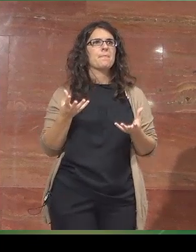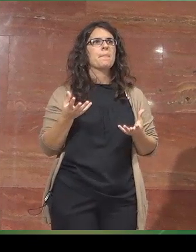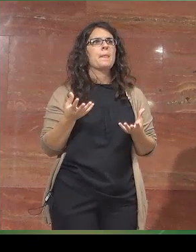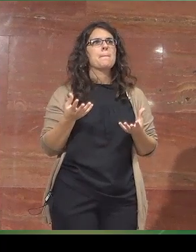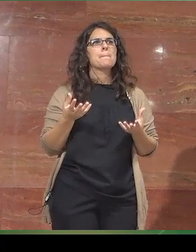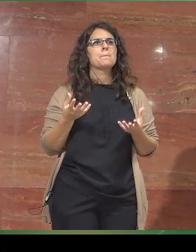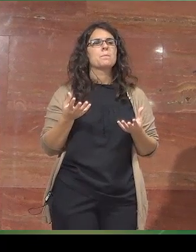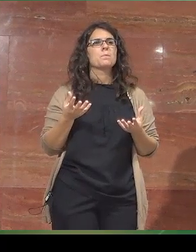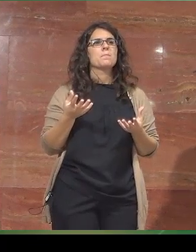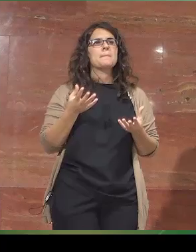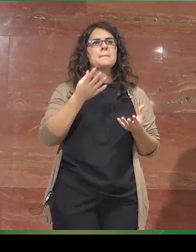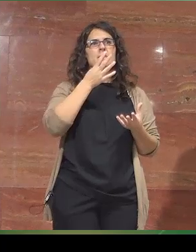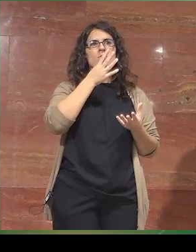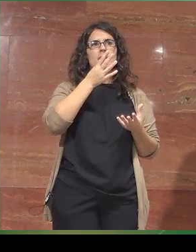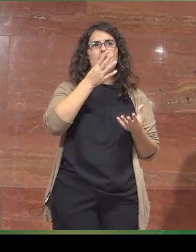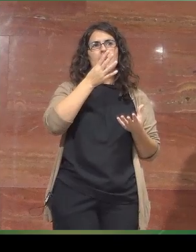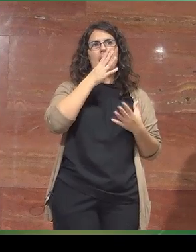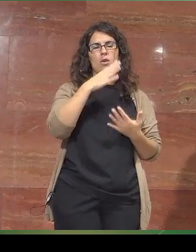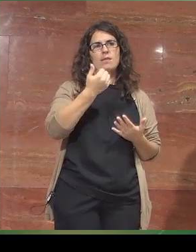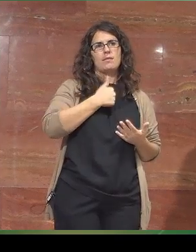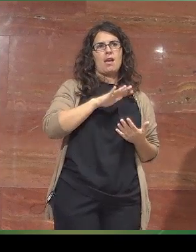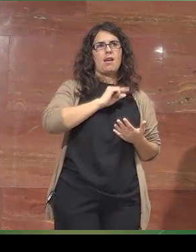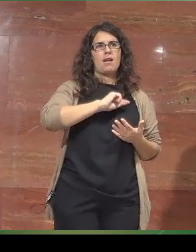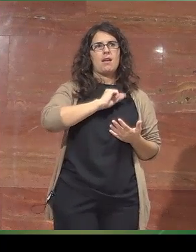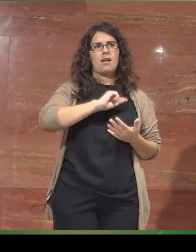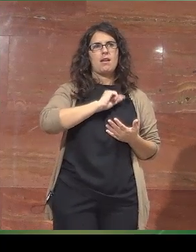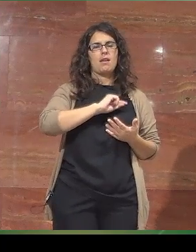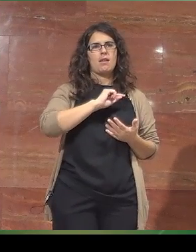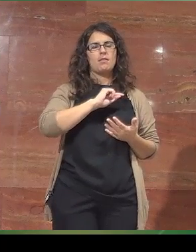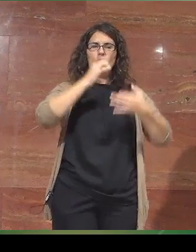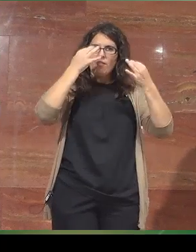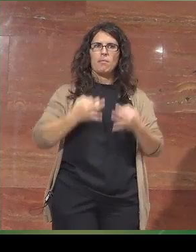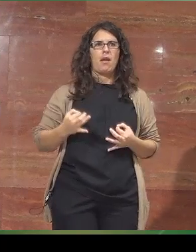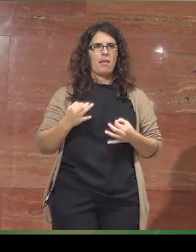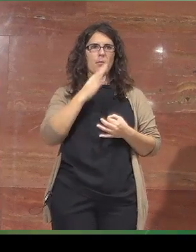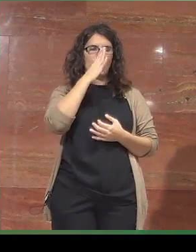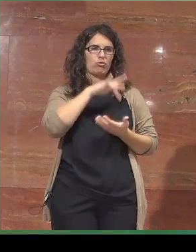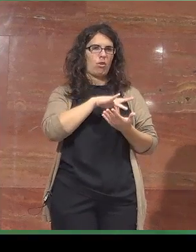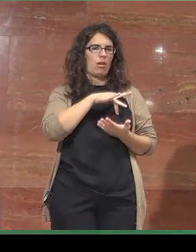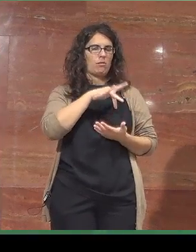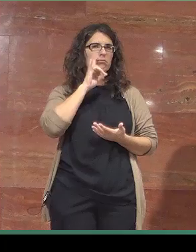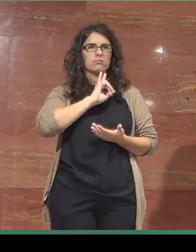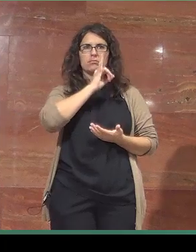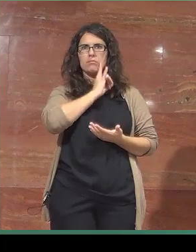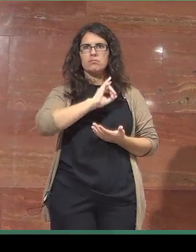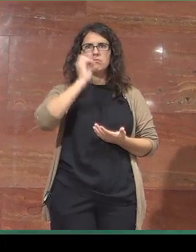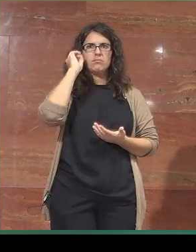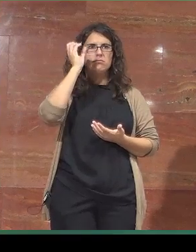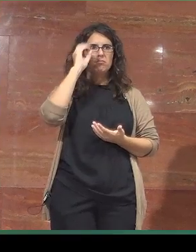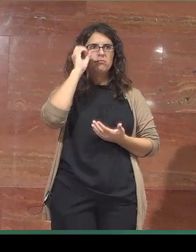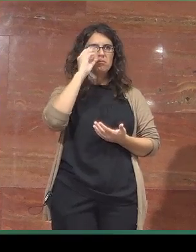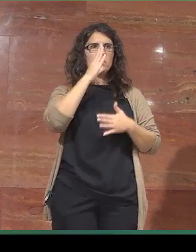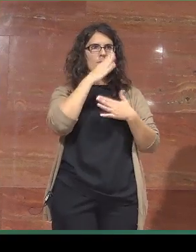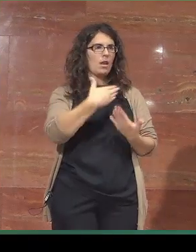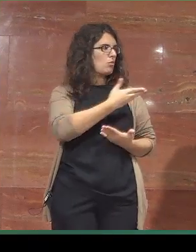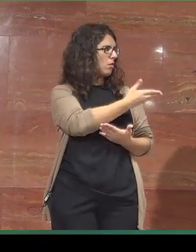visto confirmada o reforzada por las muy interesantes, para mí fascinantes, aportaciones